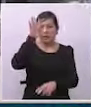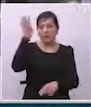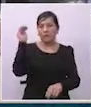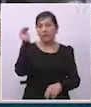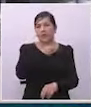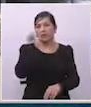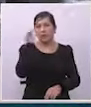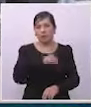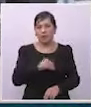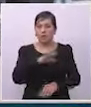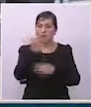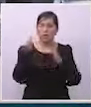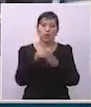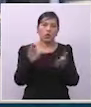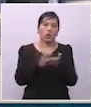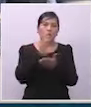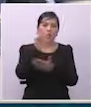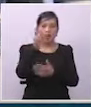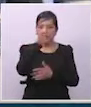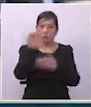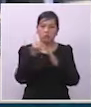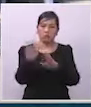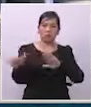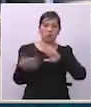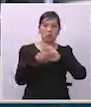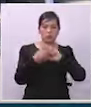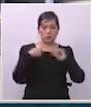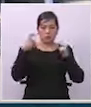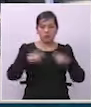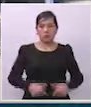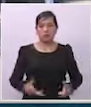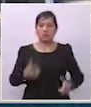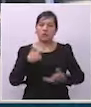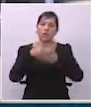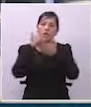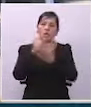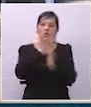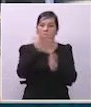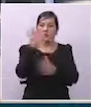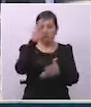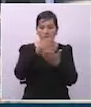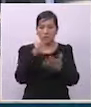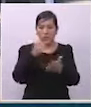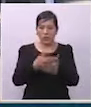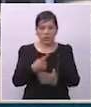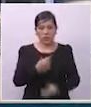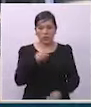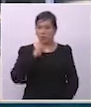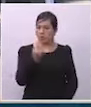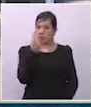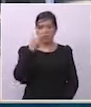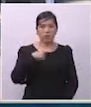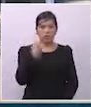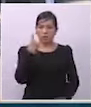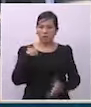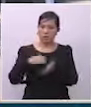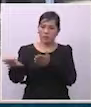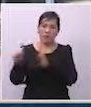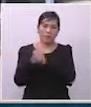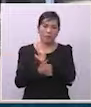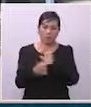que la gente del colegio alemán estén en mi contra y yo he salvado a sus hijitos e hijitas del violador solita. Yo he pagado al